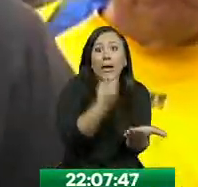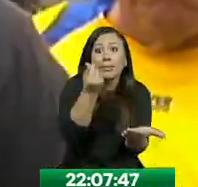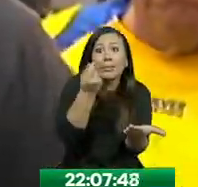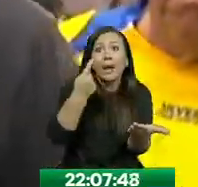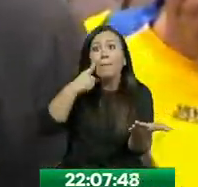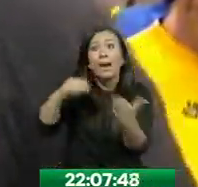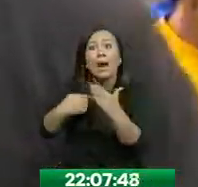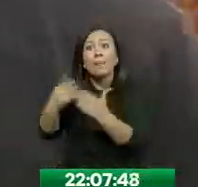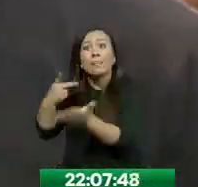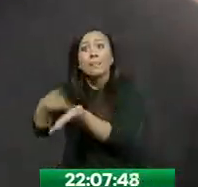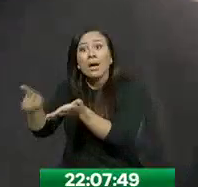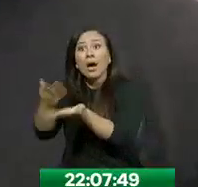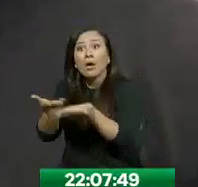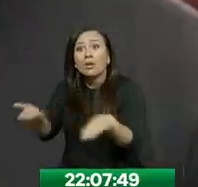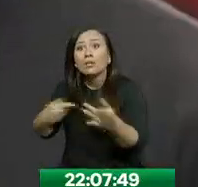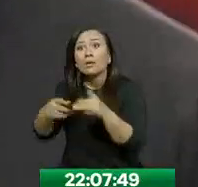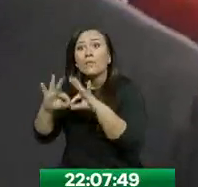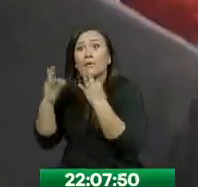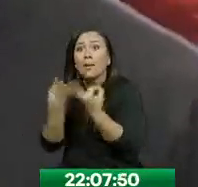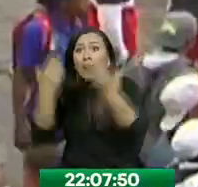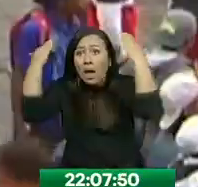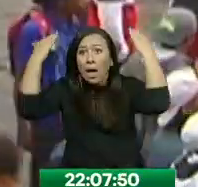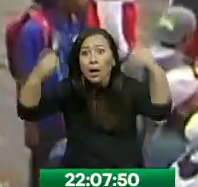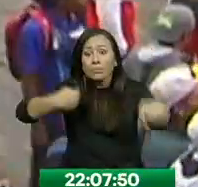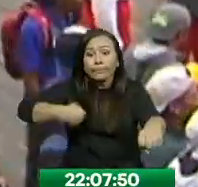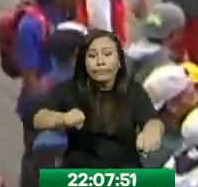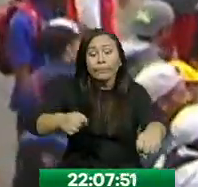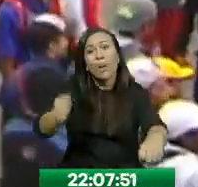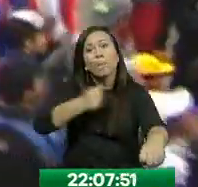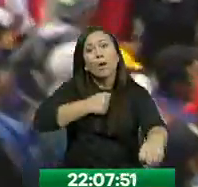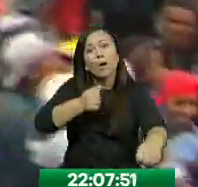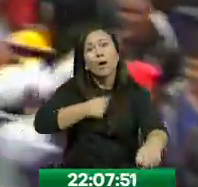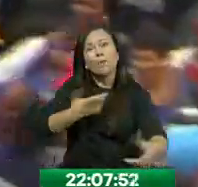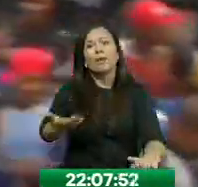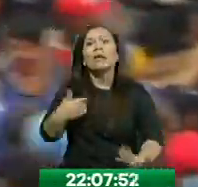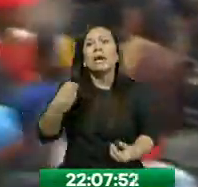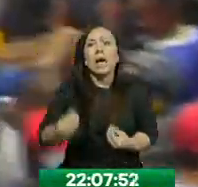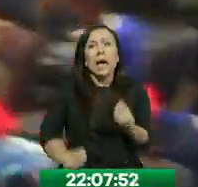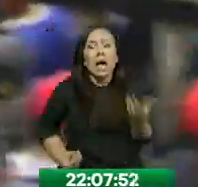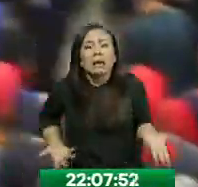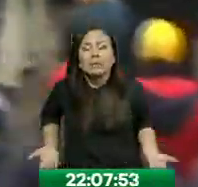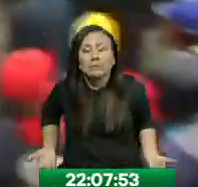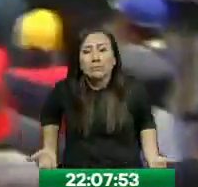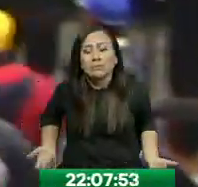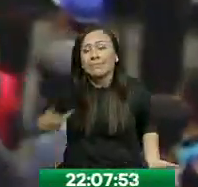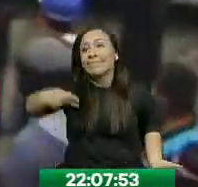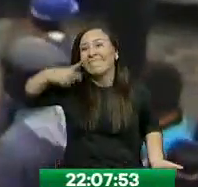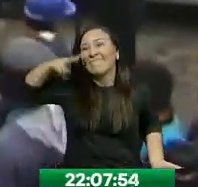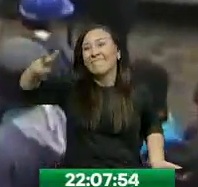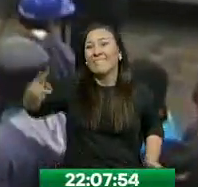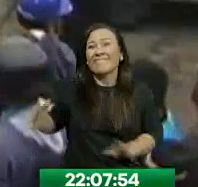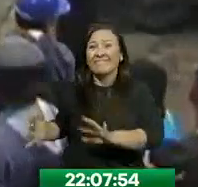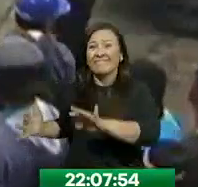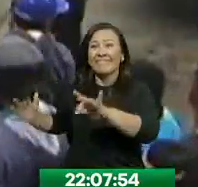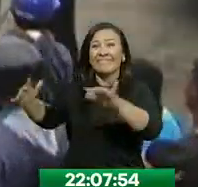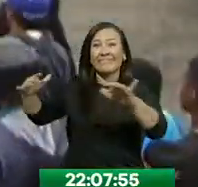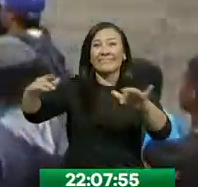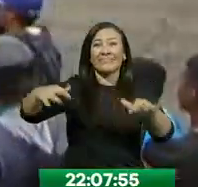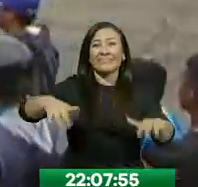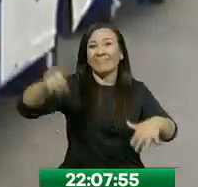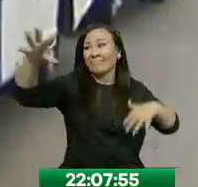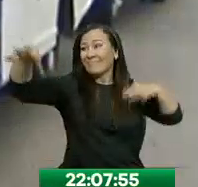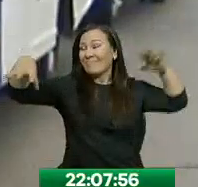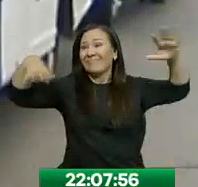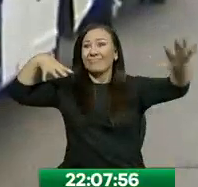y tricimotear, para más que sea parar la olla en la casa. Reclaman por la puesta en marcha de un nuevo sistema de transporte denominado Circuito